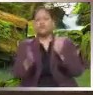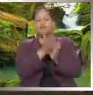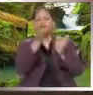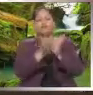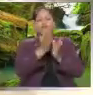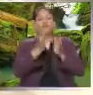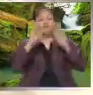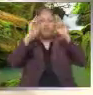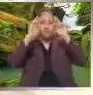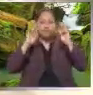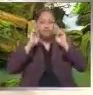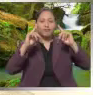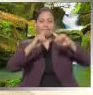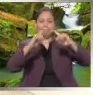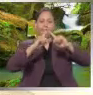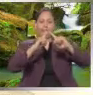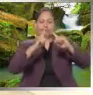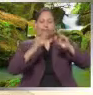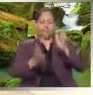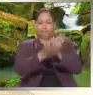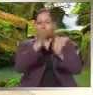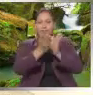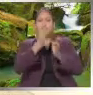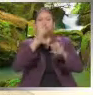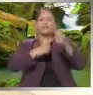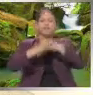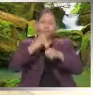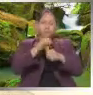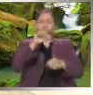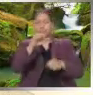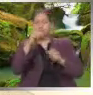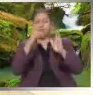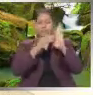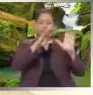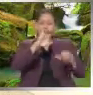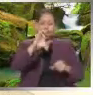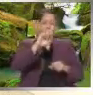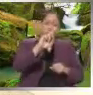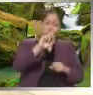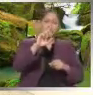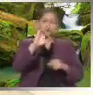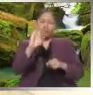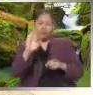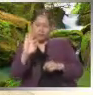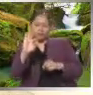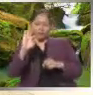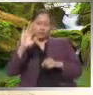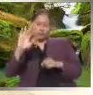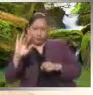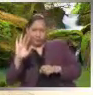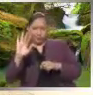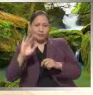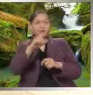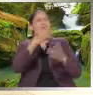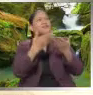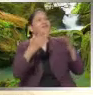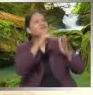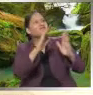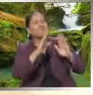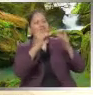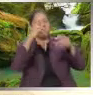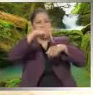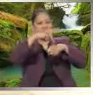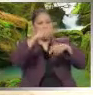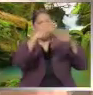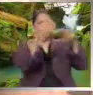conventos. Estos conventos del siglo XVI, por ahí de 1530, 40, 50, que más bien parecen fortalezas medievales. Así es, con